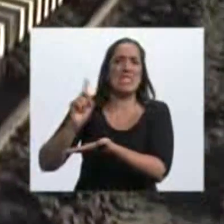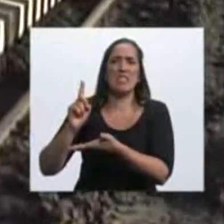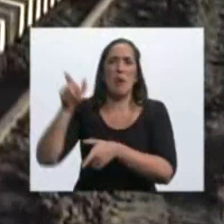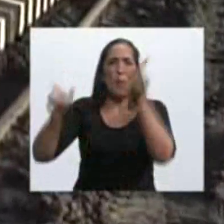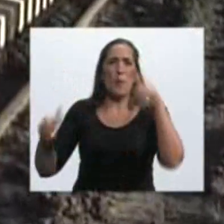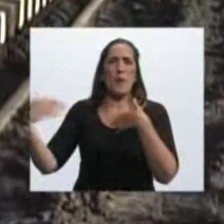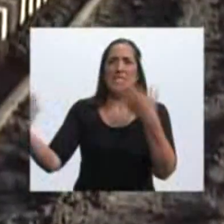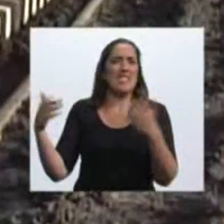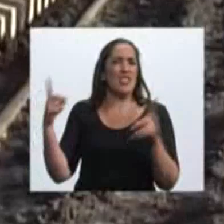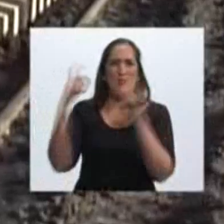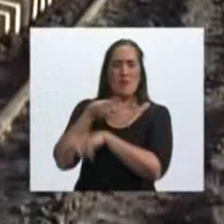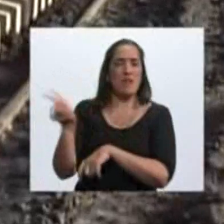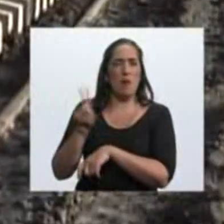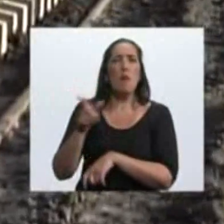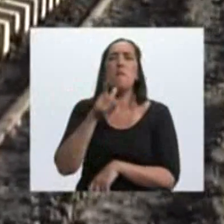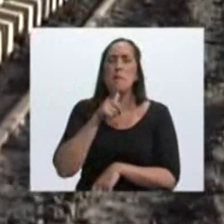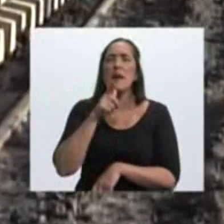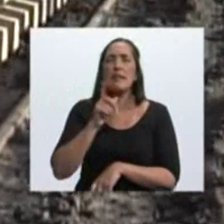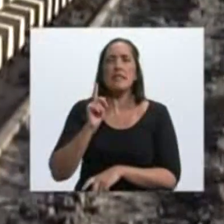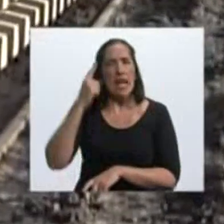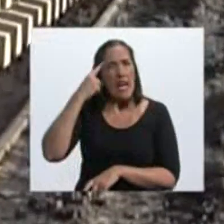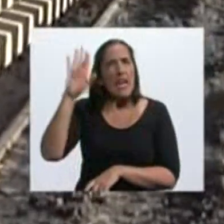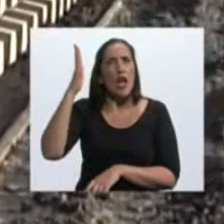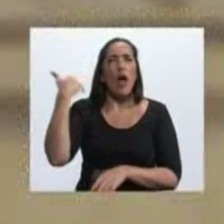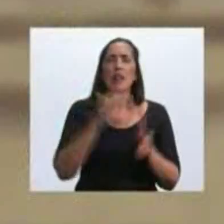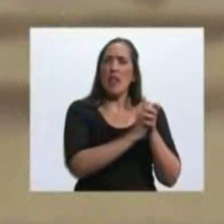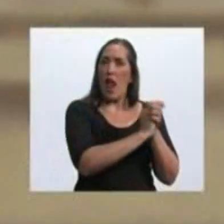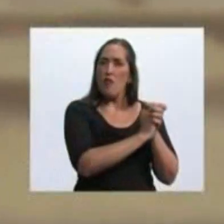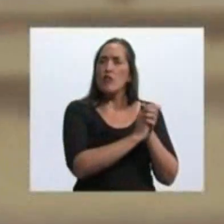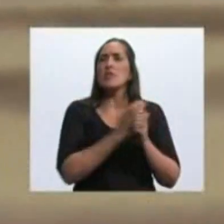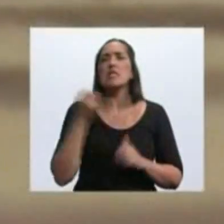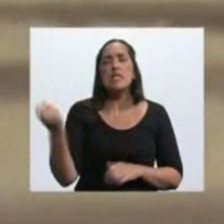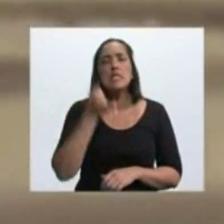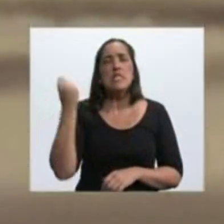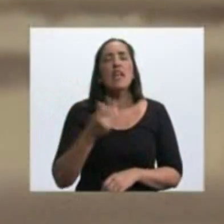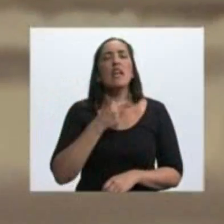vecinos. Creo que el doctor Alfonsín pedía siempre, desde siempre, que fuera